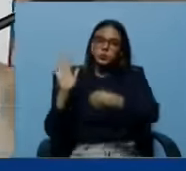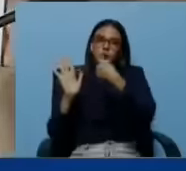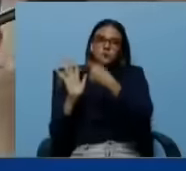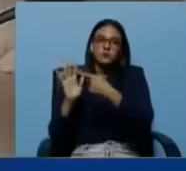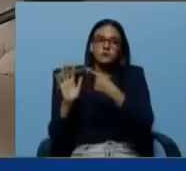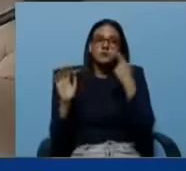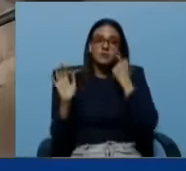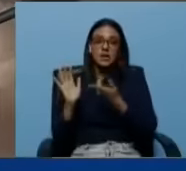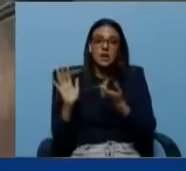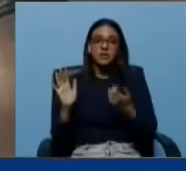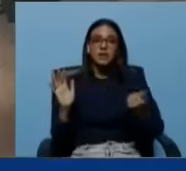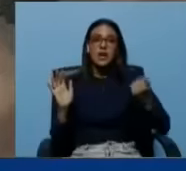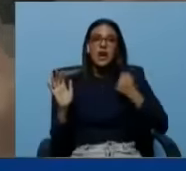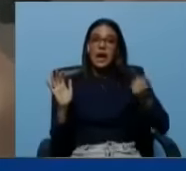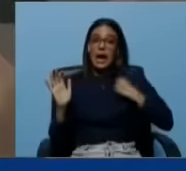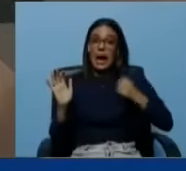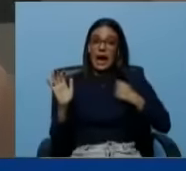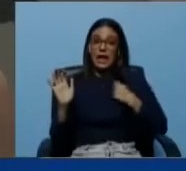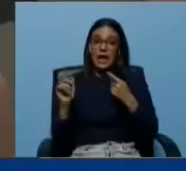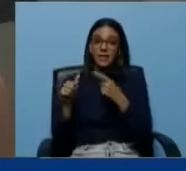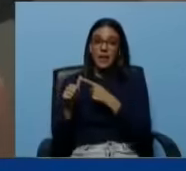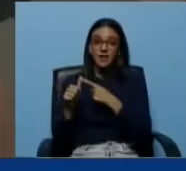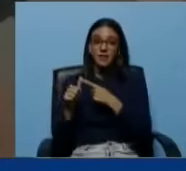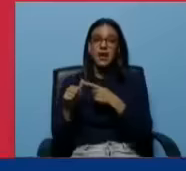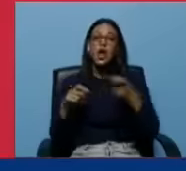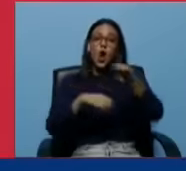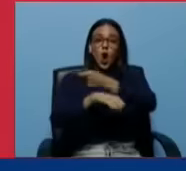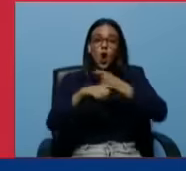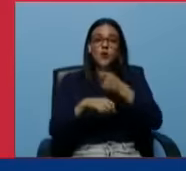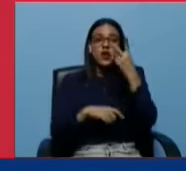Canadá, los gobiernos,